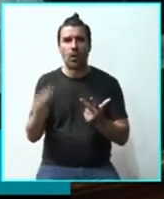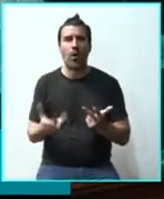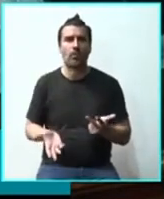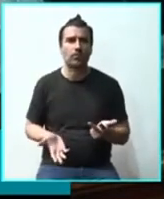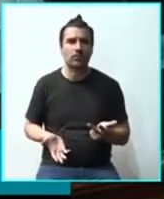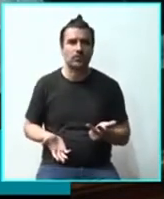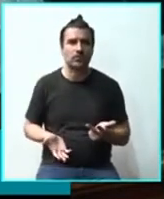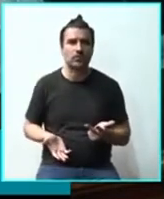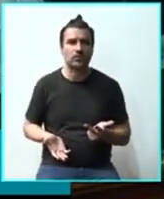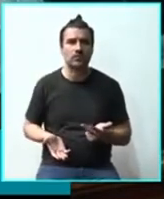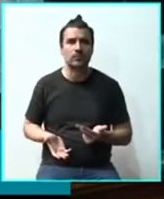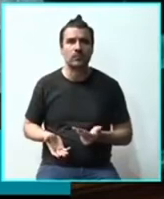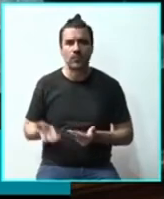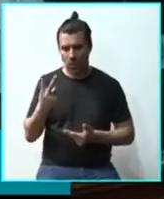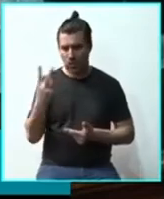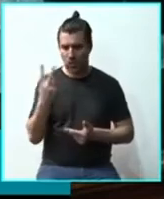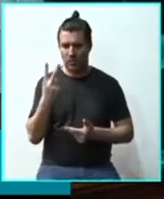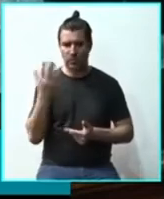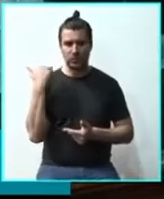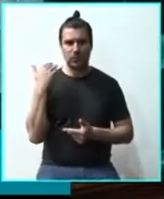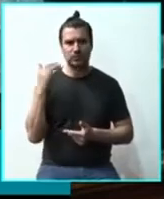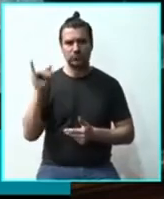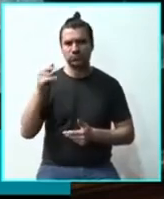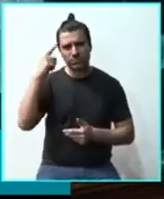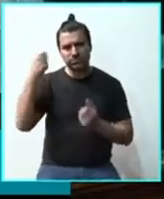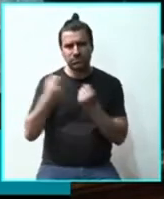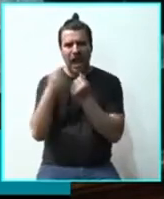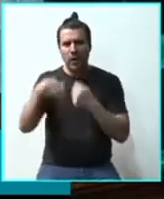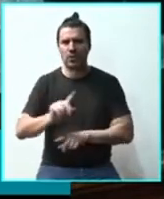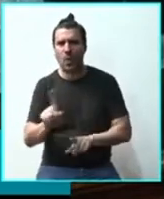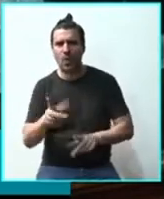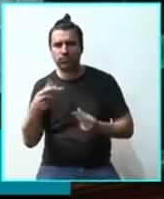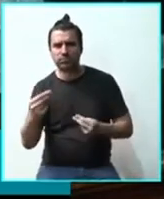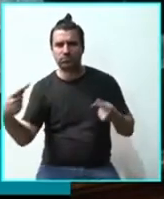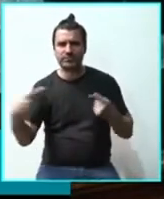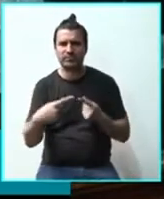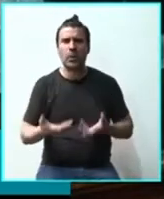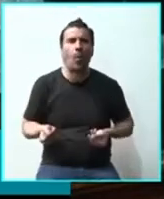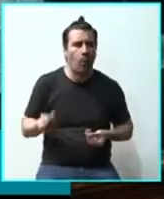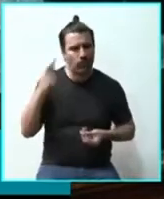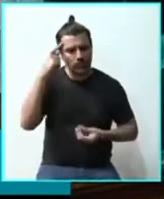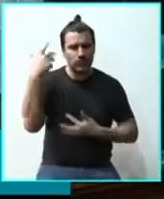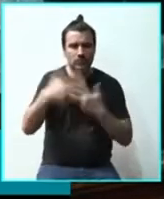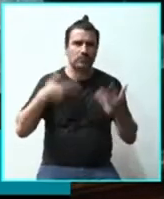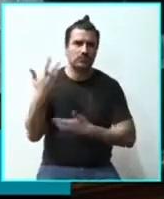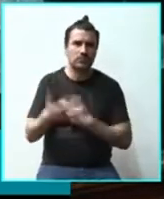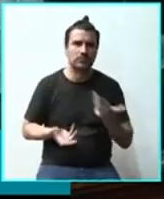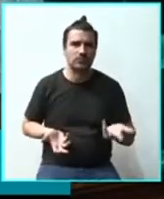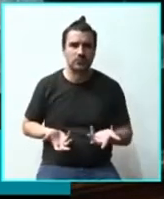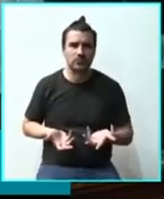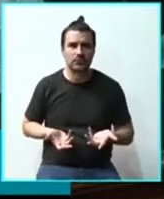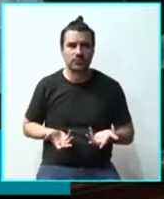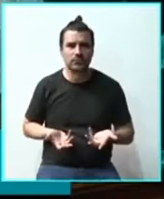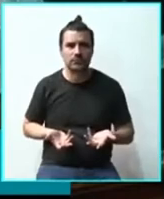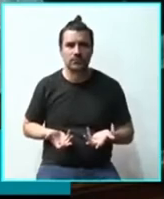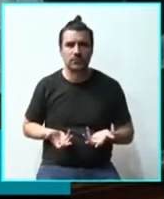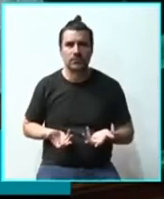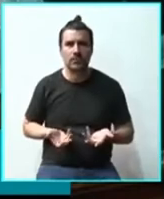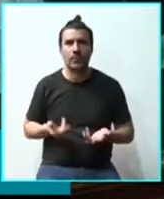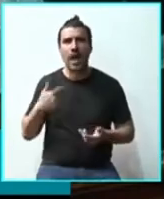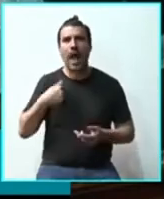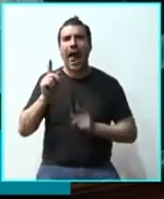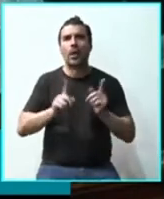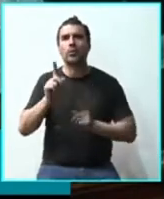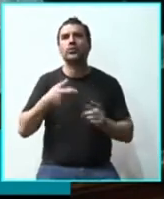sabemos, porque hasta hace dos minutos coincidían, y ahí podríamos haber hecho, entre todos, porque no todos coincidimos, en Juntos por el Cambio tampoco